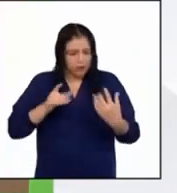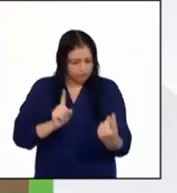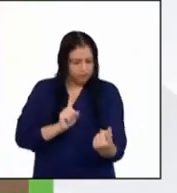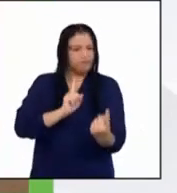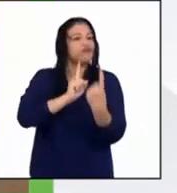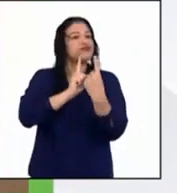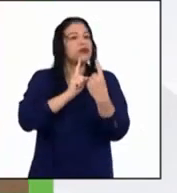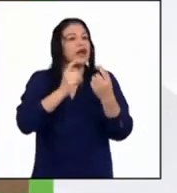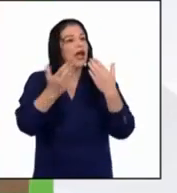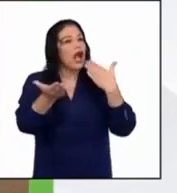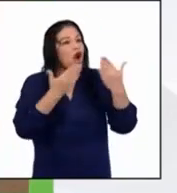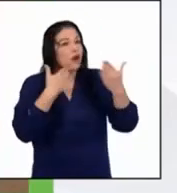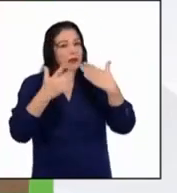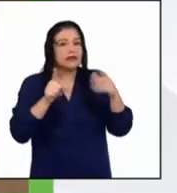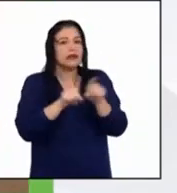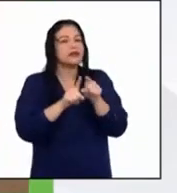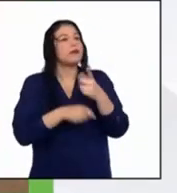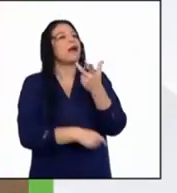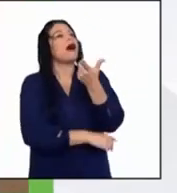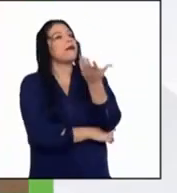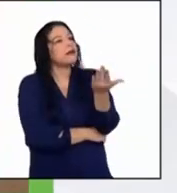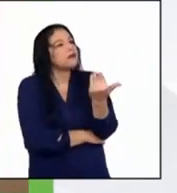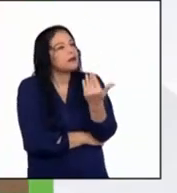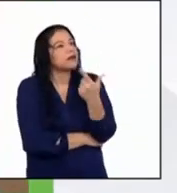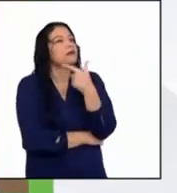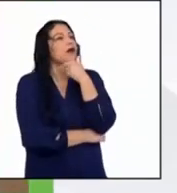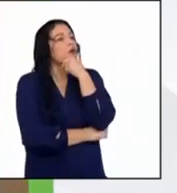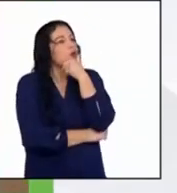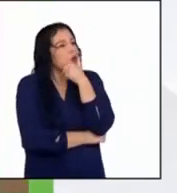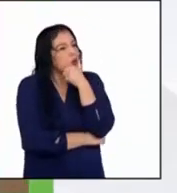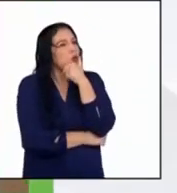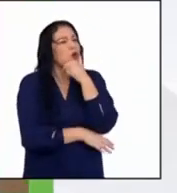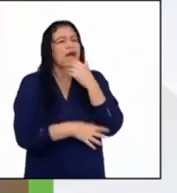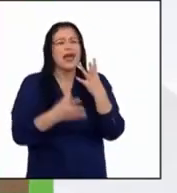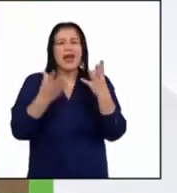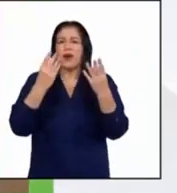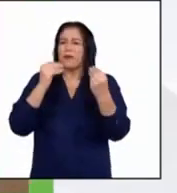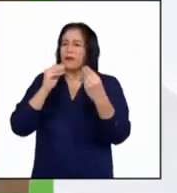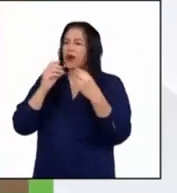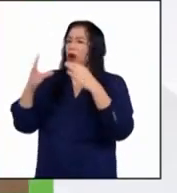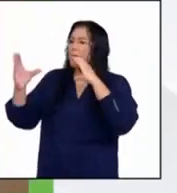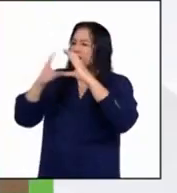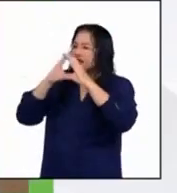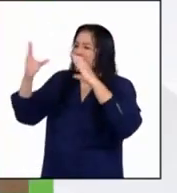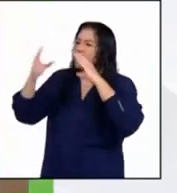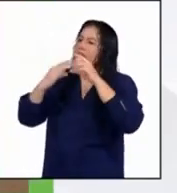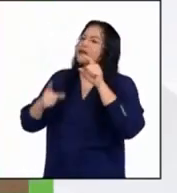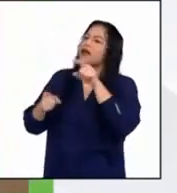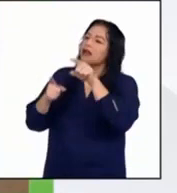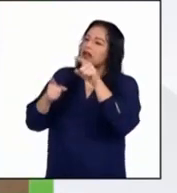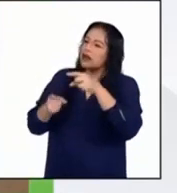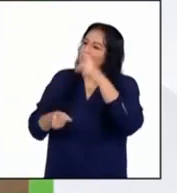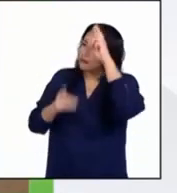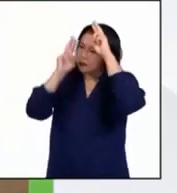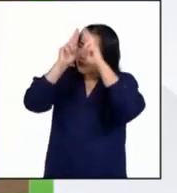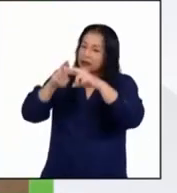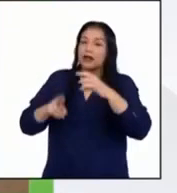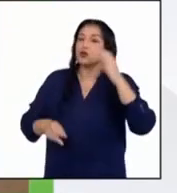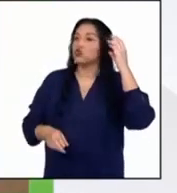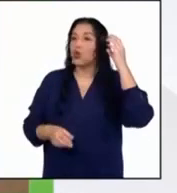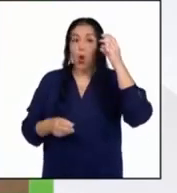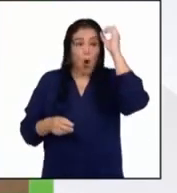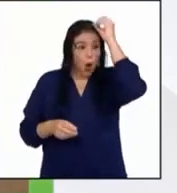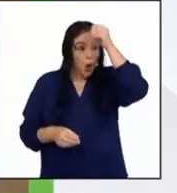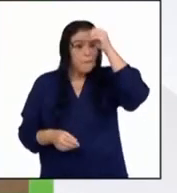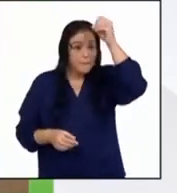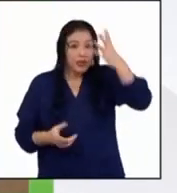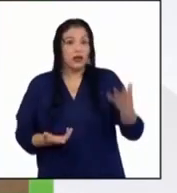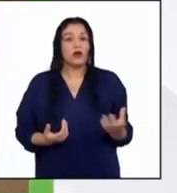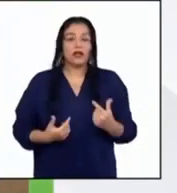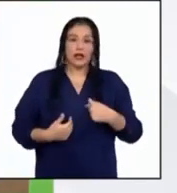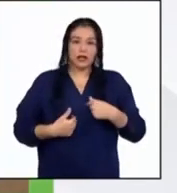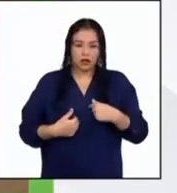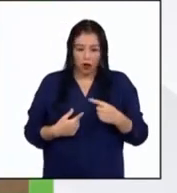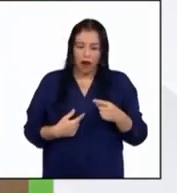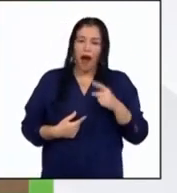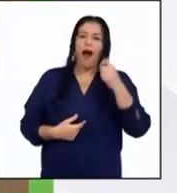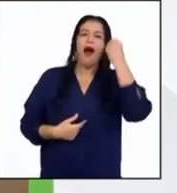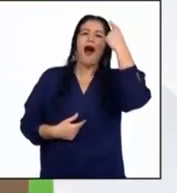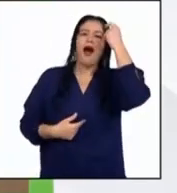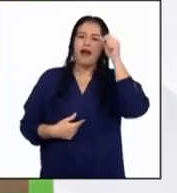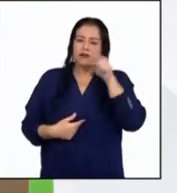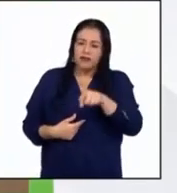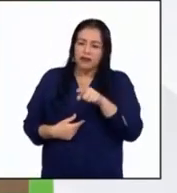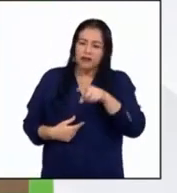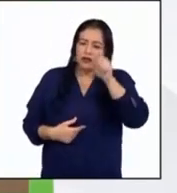escucha. Dialogar con otras personas y escuchar sus puntos de vista y reconocer y ser empáticos en